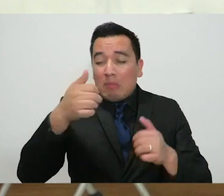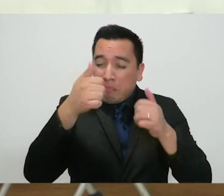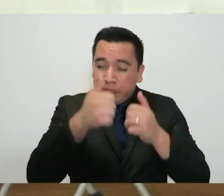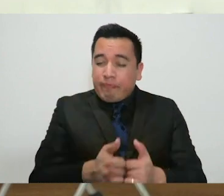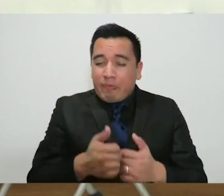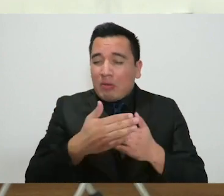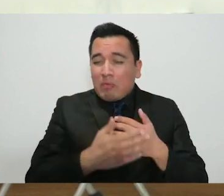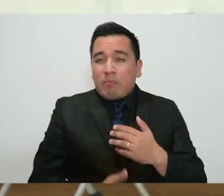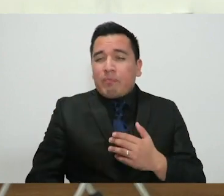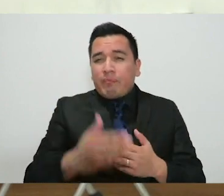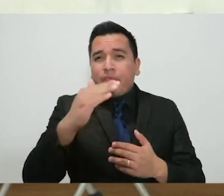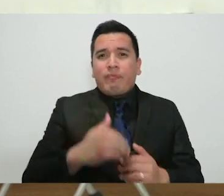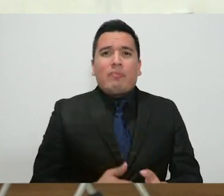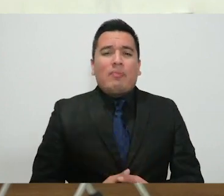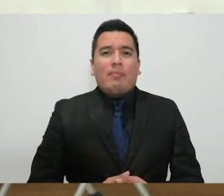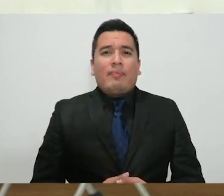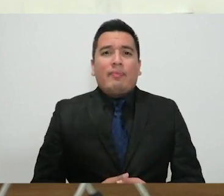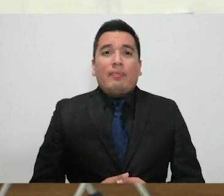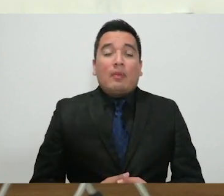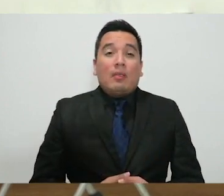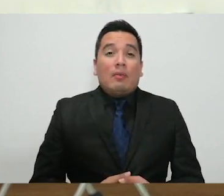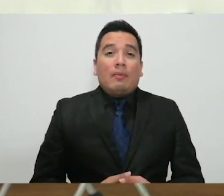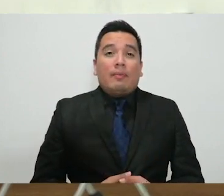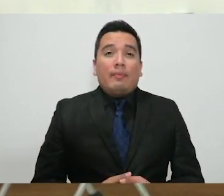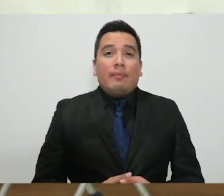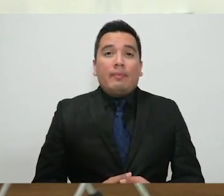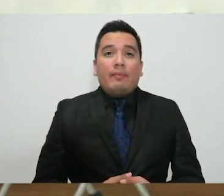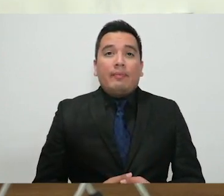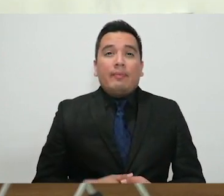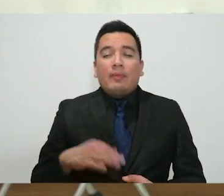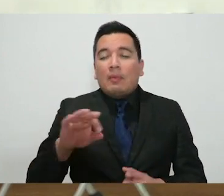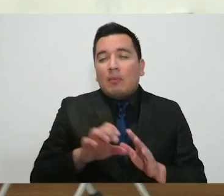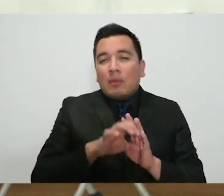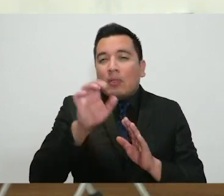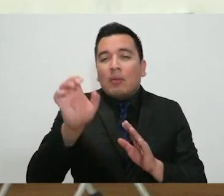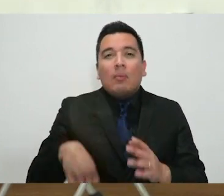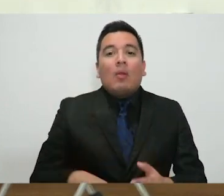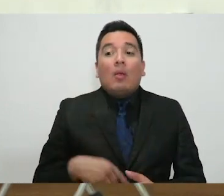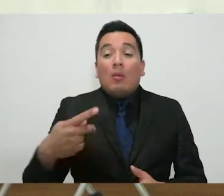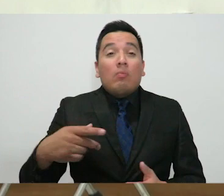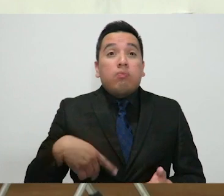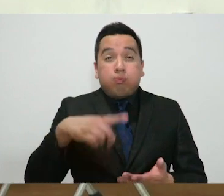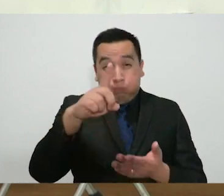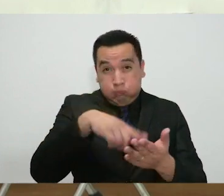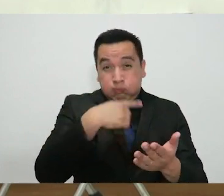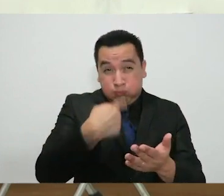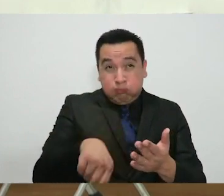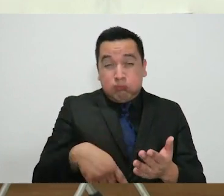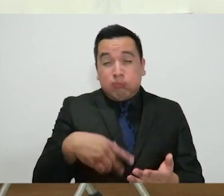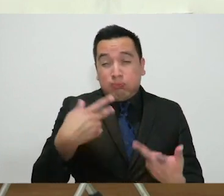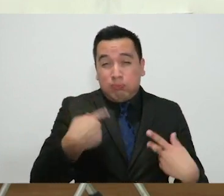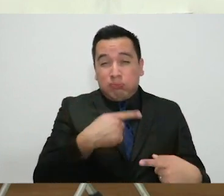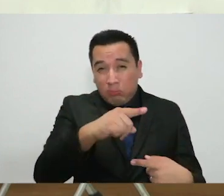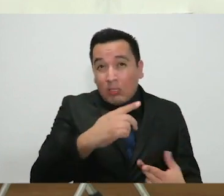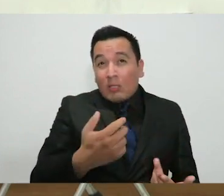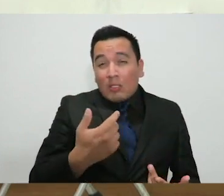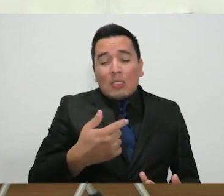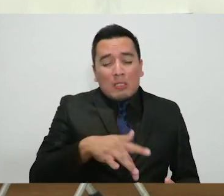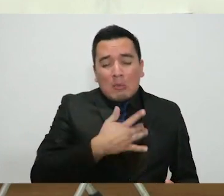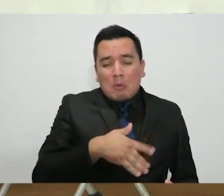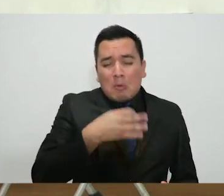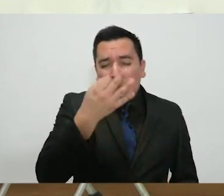permanencia, potencialmente ni siquiera estoy pensando en el poder votar a sus alcaldes, a